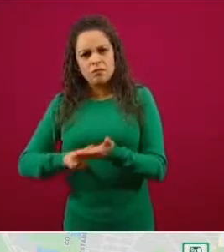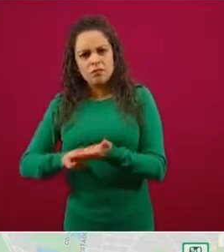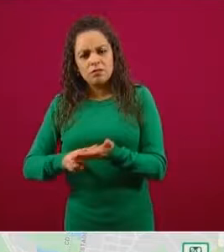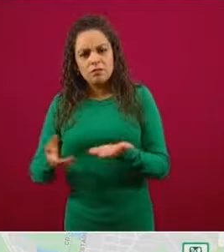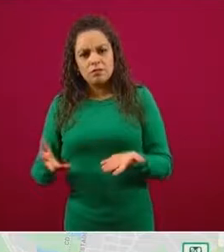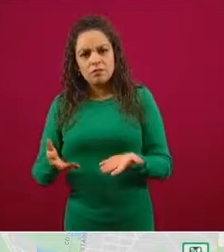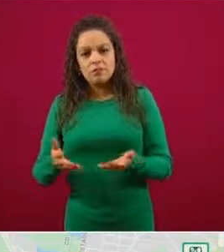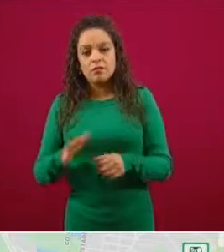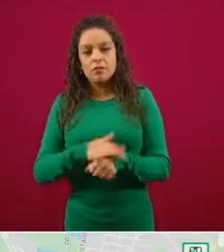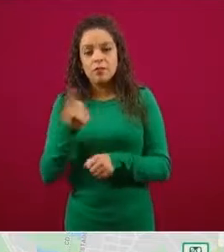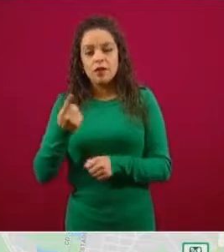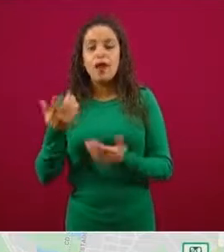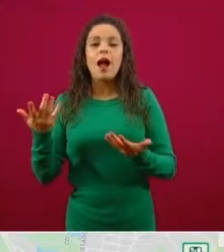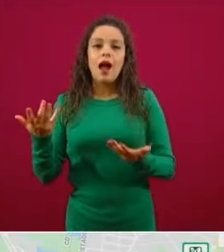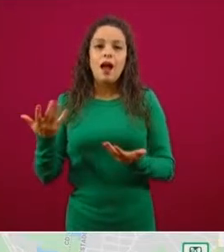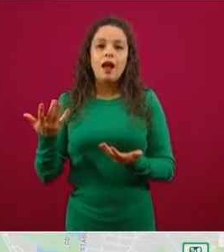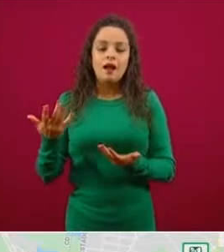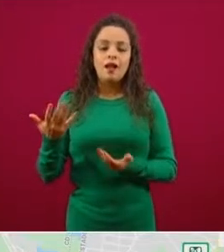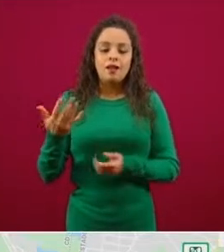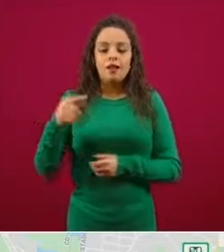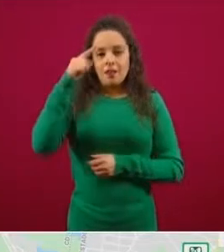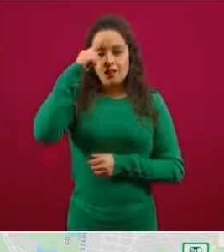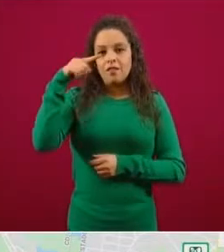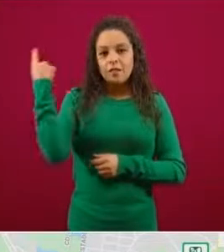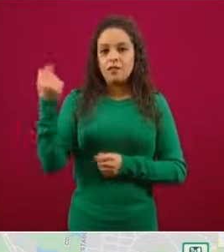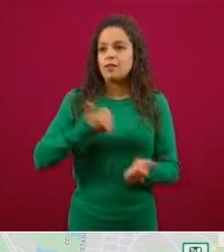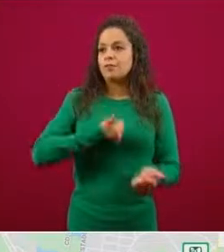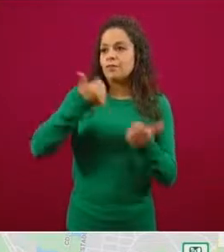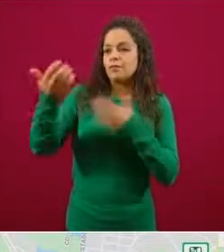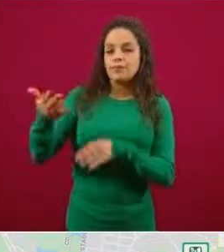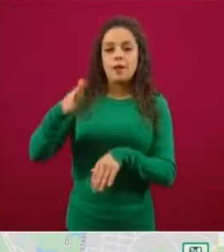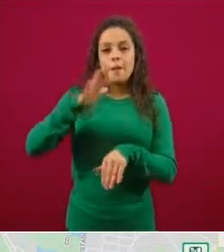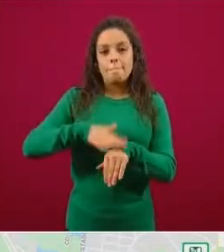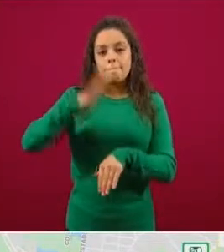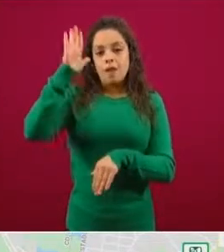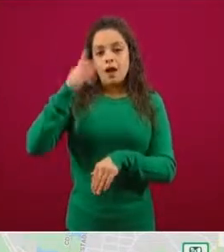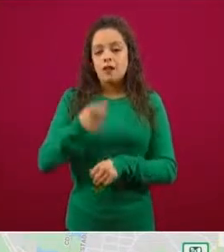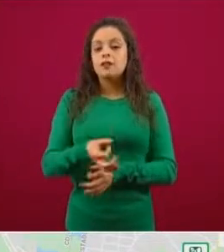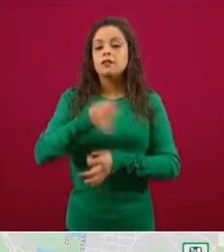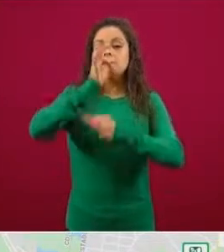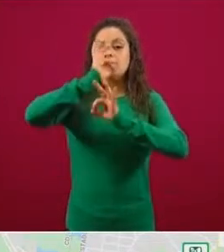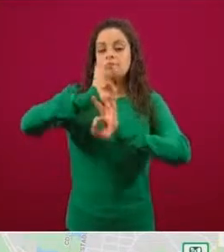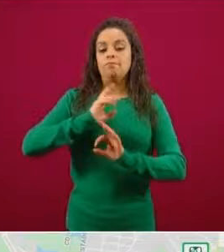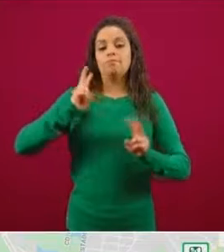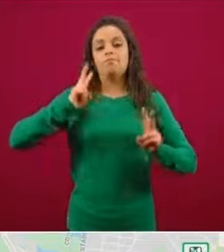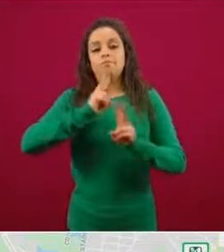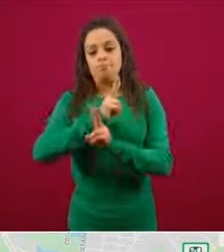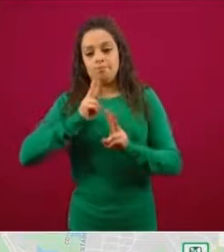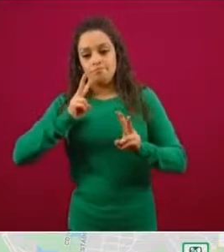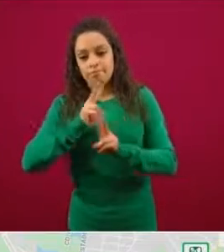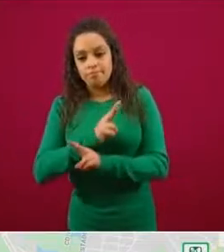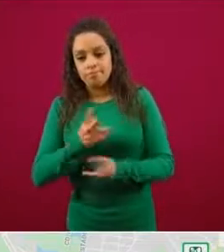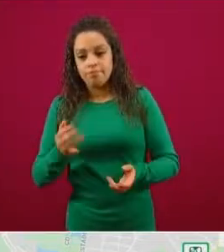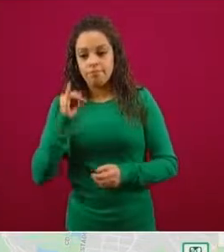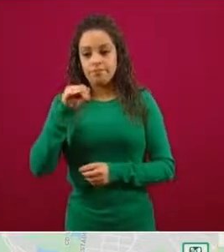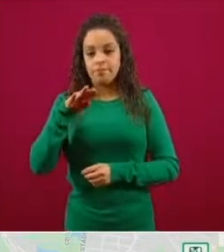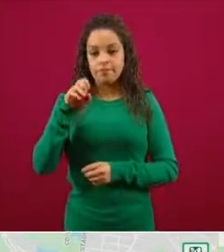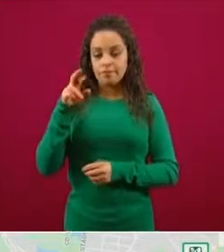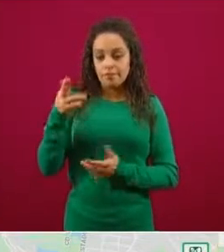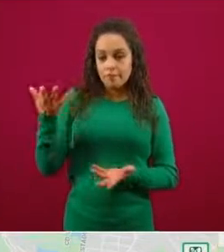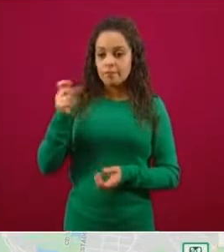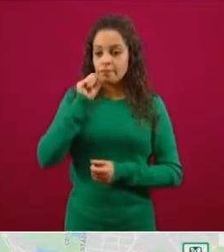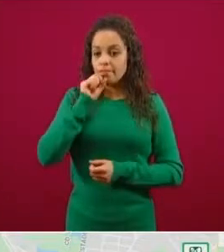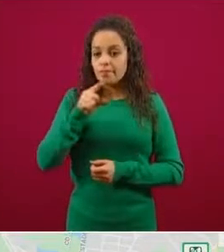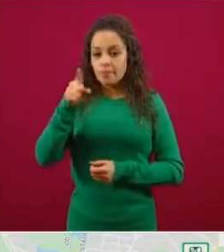de ventiladores, por ejemplo, que están disponibles, como es el caso del INER, que tiene un programa de incrementar ventiladores y se